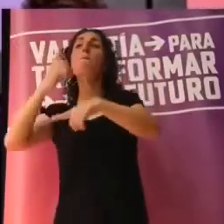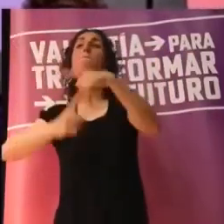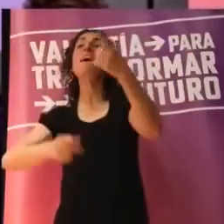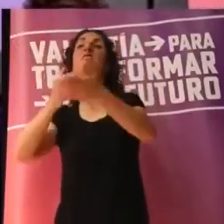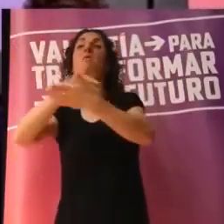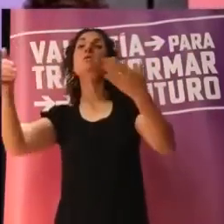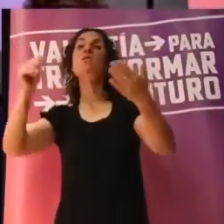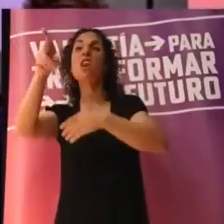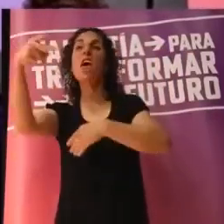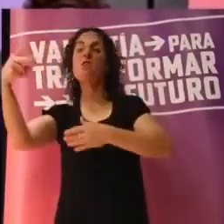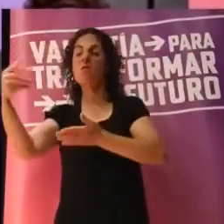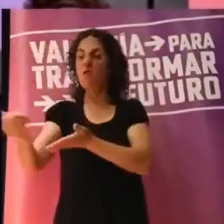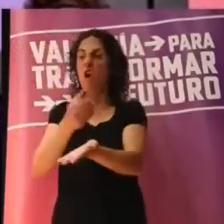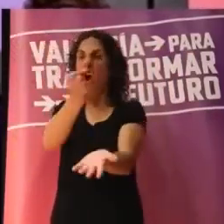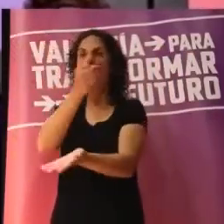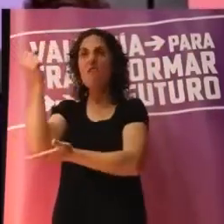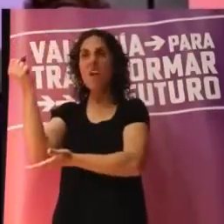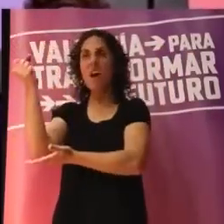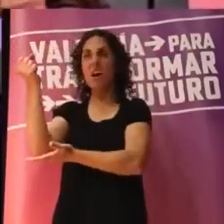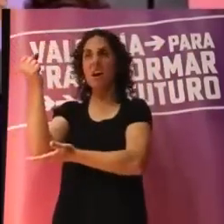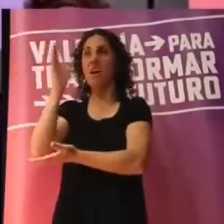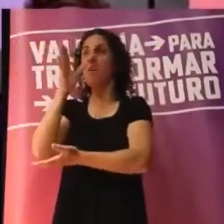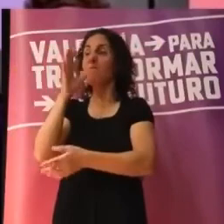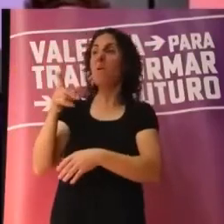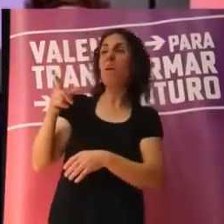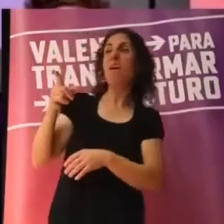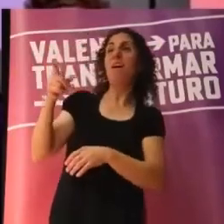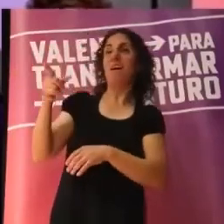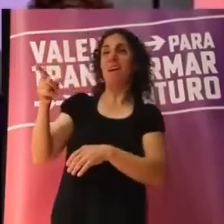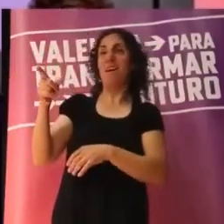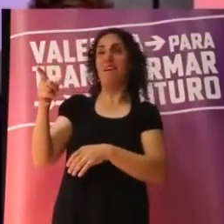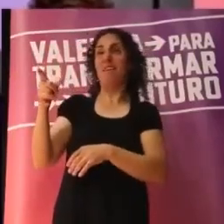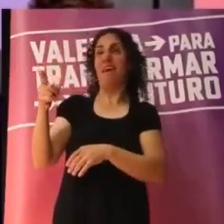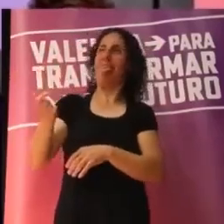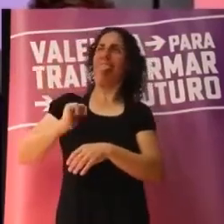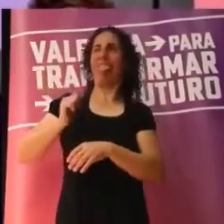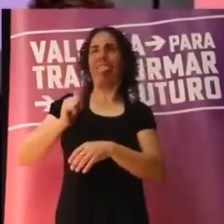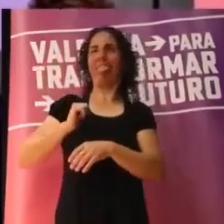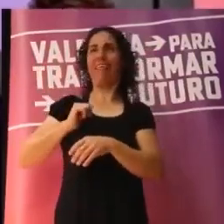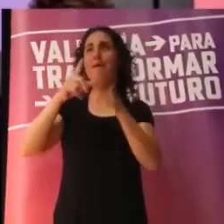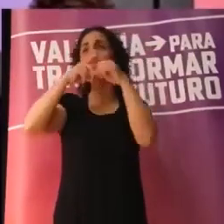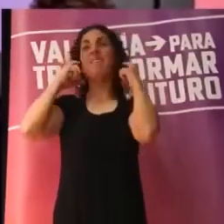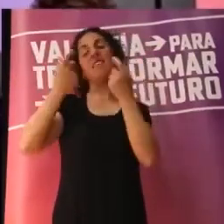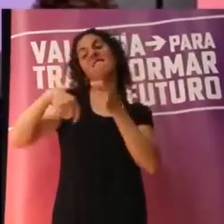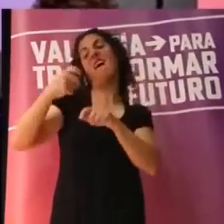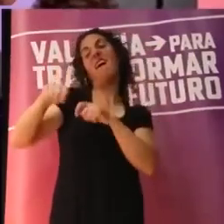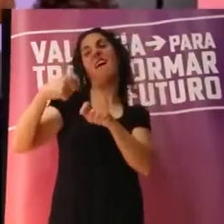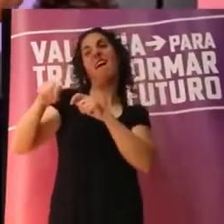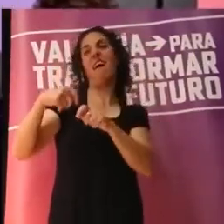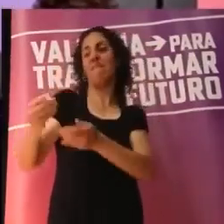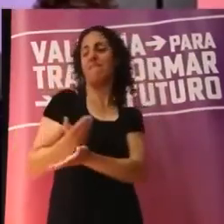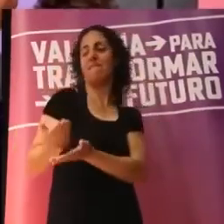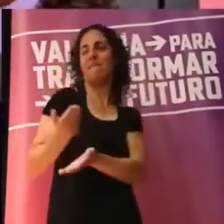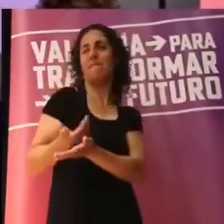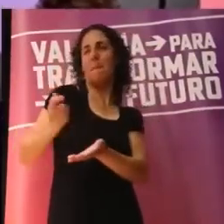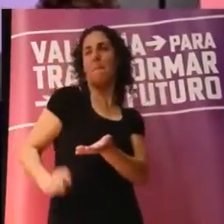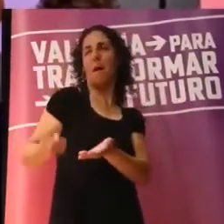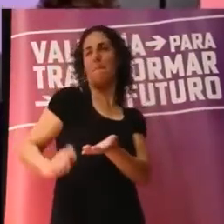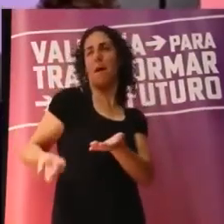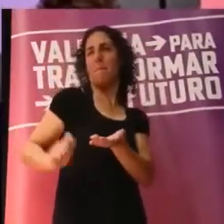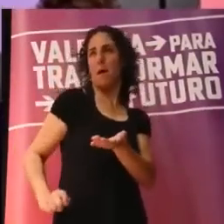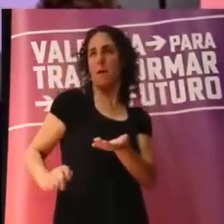500.000 euros por hacer de comisionista con las mascarillas y que ni un solo